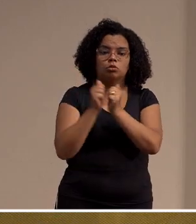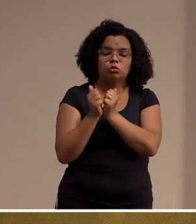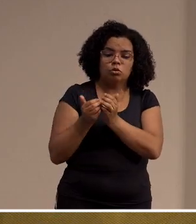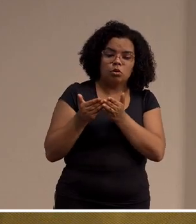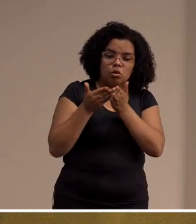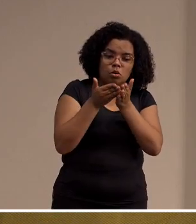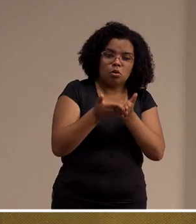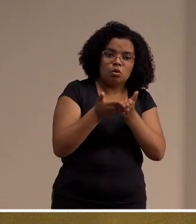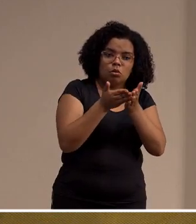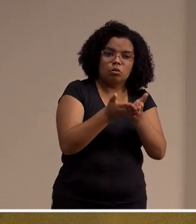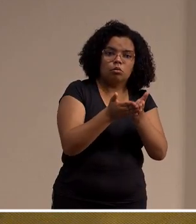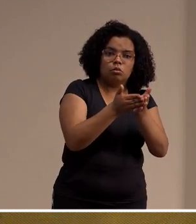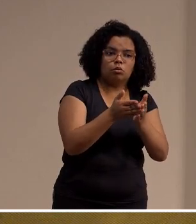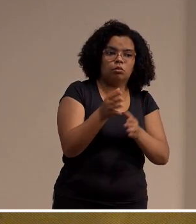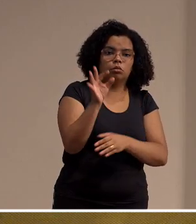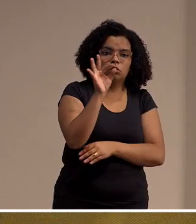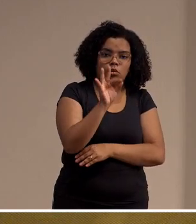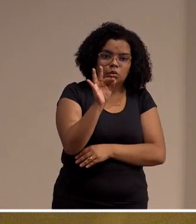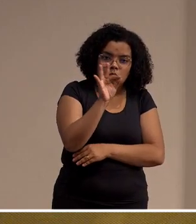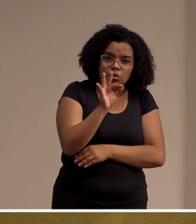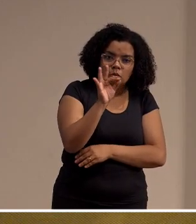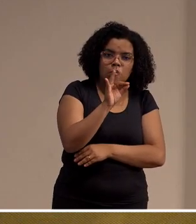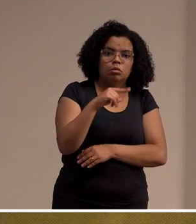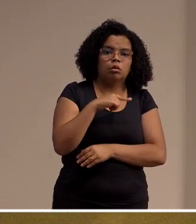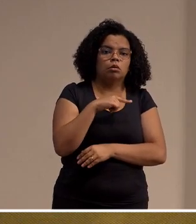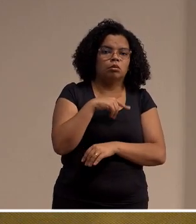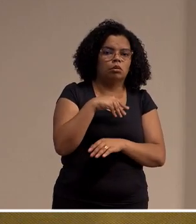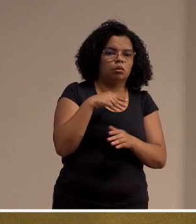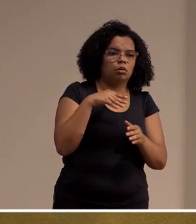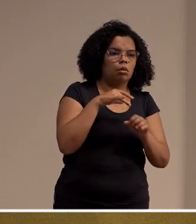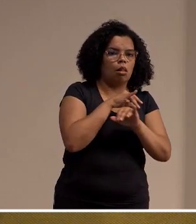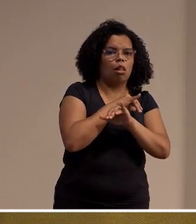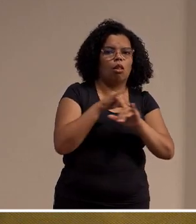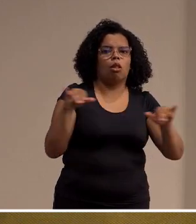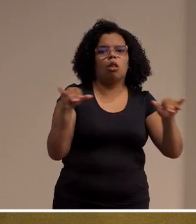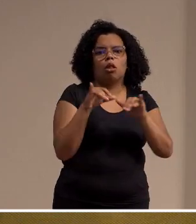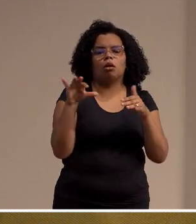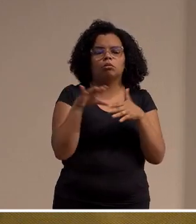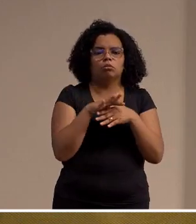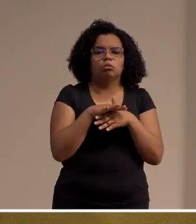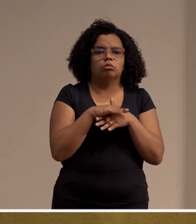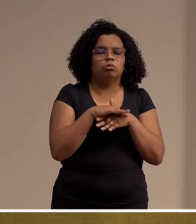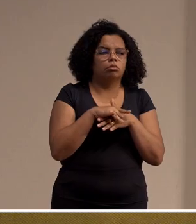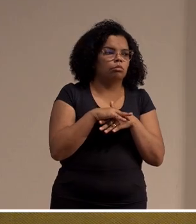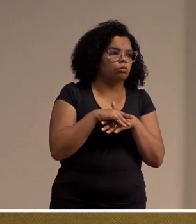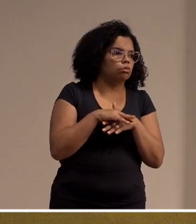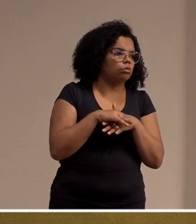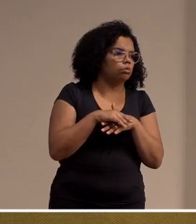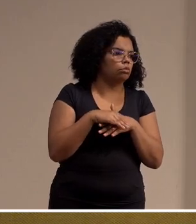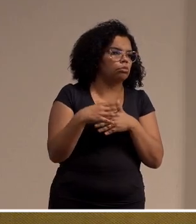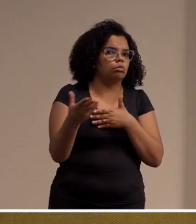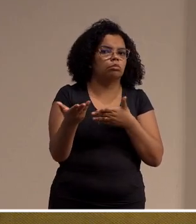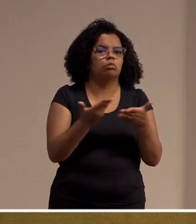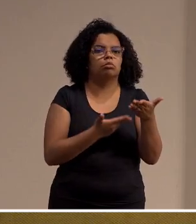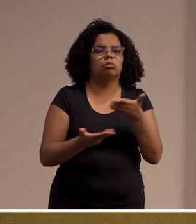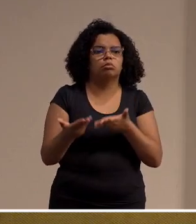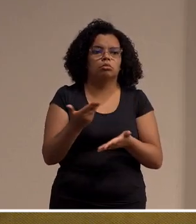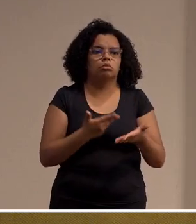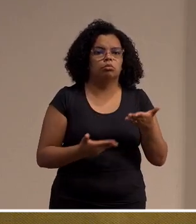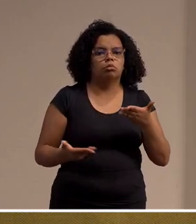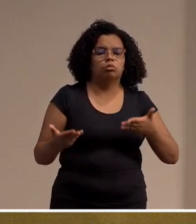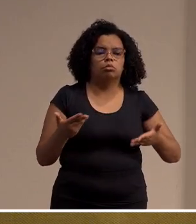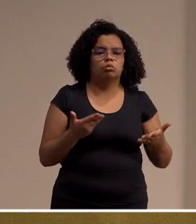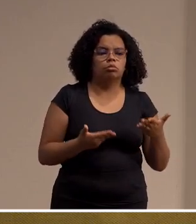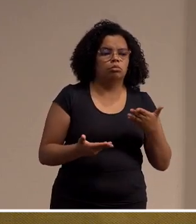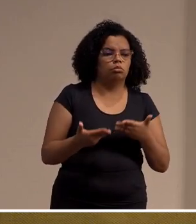mosquitos que transmiten enfermedades y se adaptaron a las condiciones de los